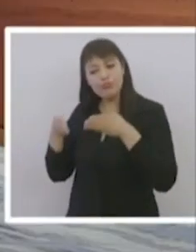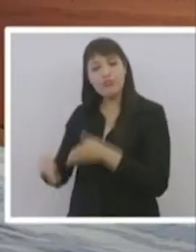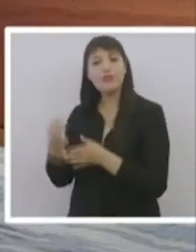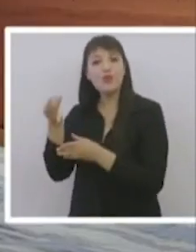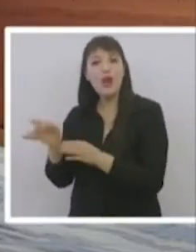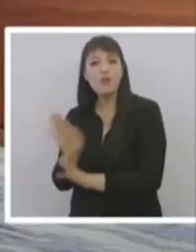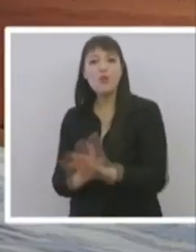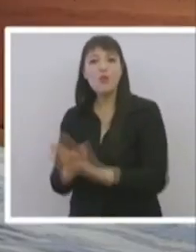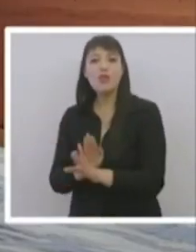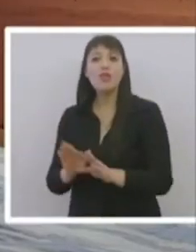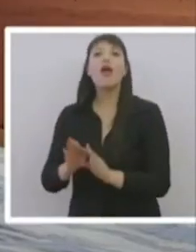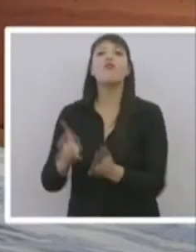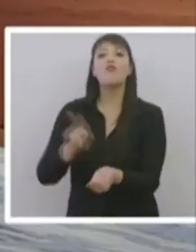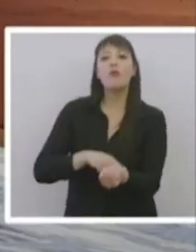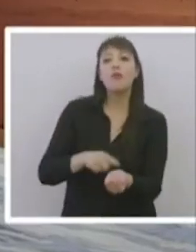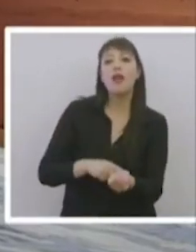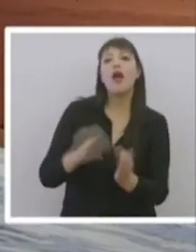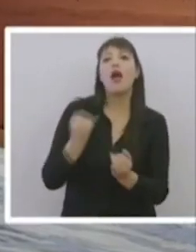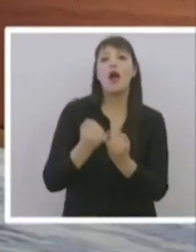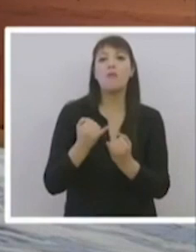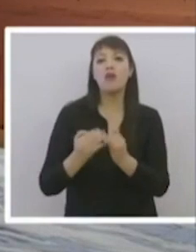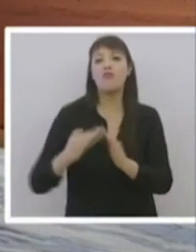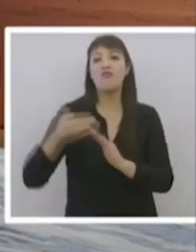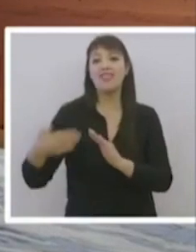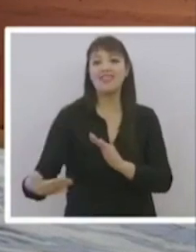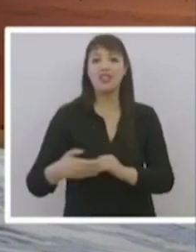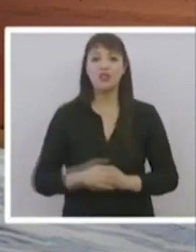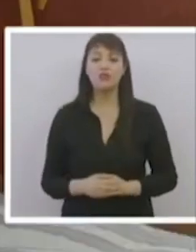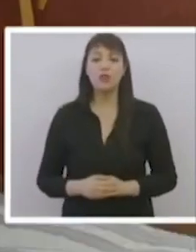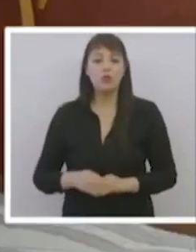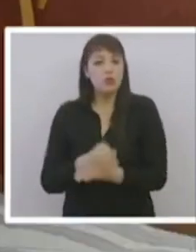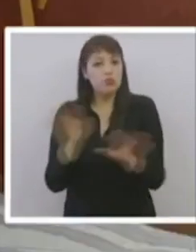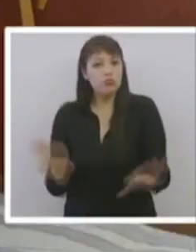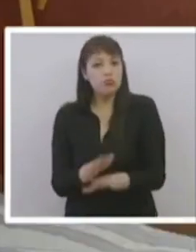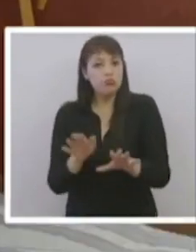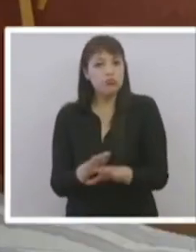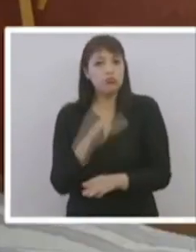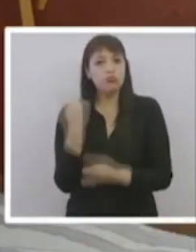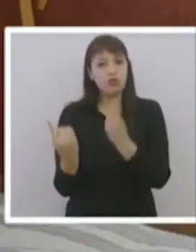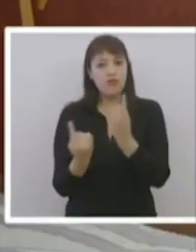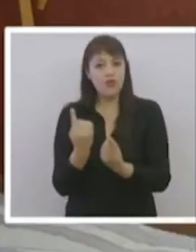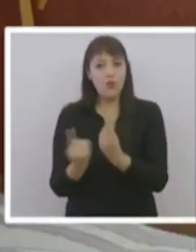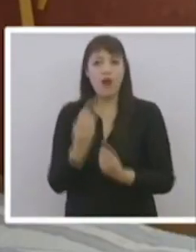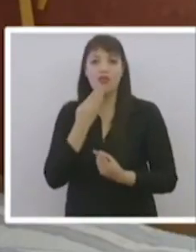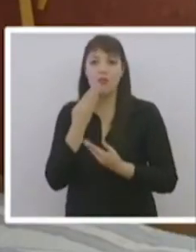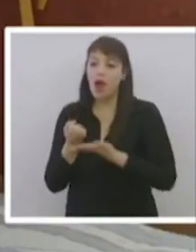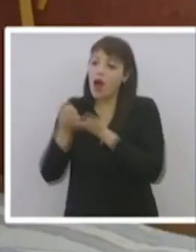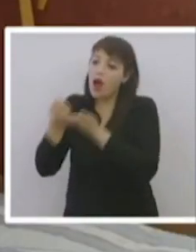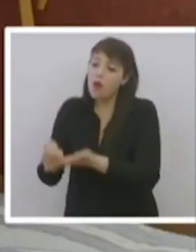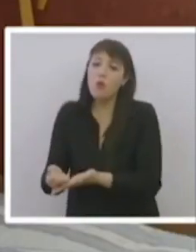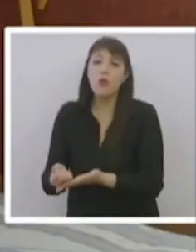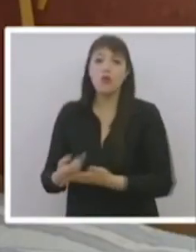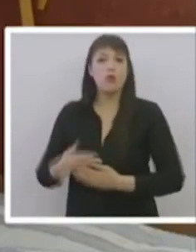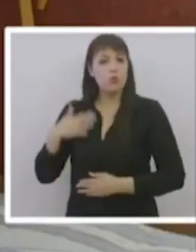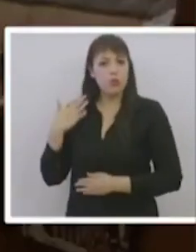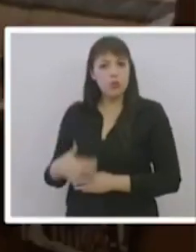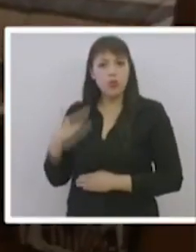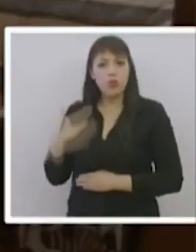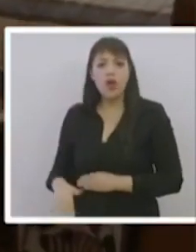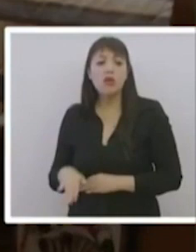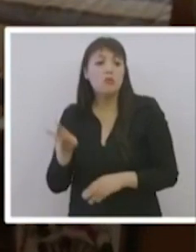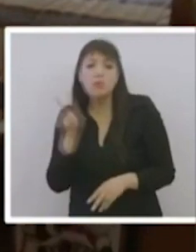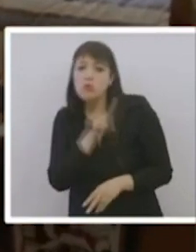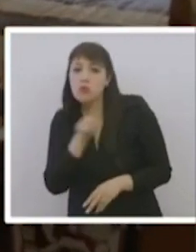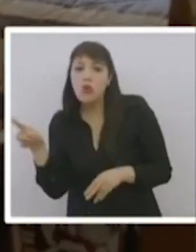por un lado para aumentar la cobertura a nivel nacional, pero también para dar mejora a los que ya están en